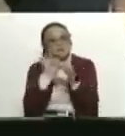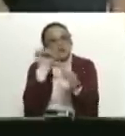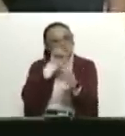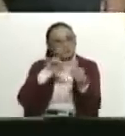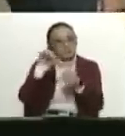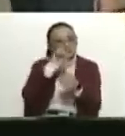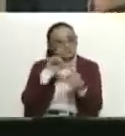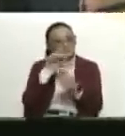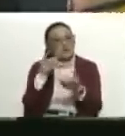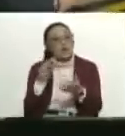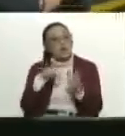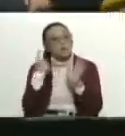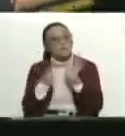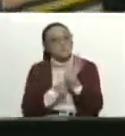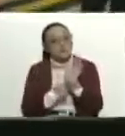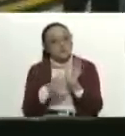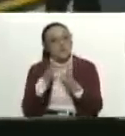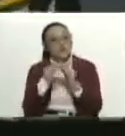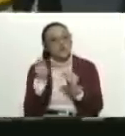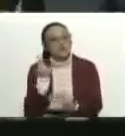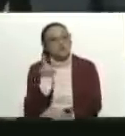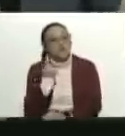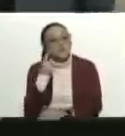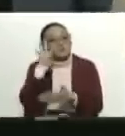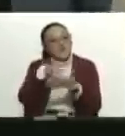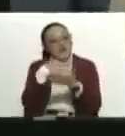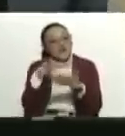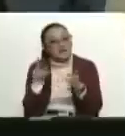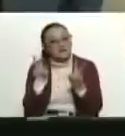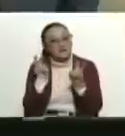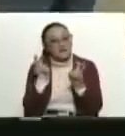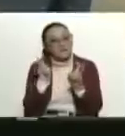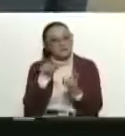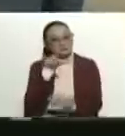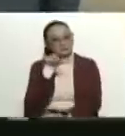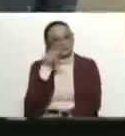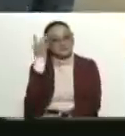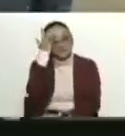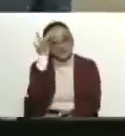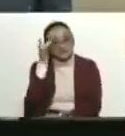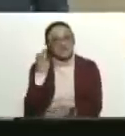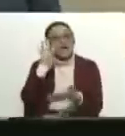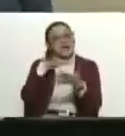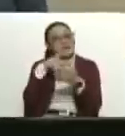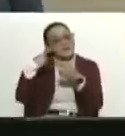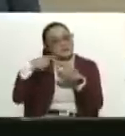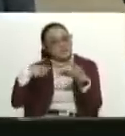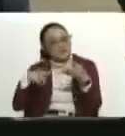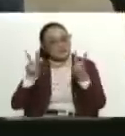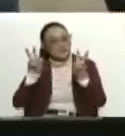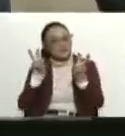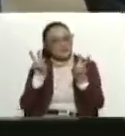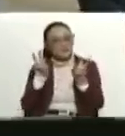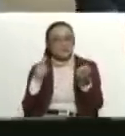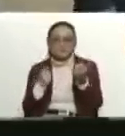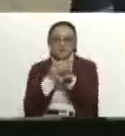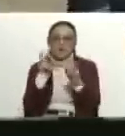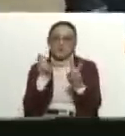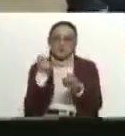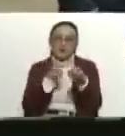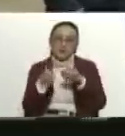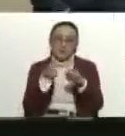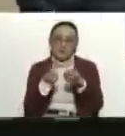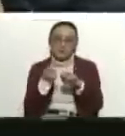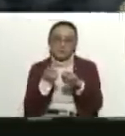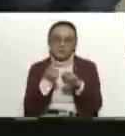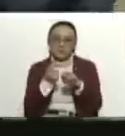cooperación integral. No solamente una agenda con la India, sino una agenda multilateral que apueste a la nueva economía, que aliente